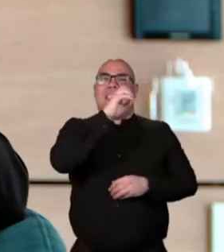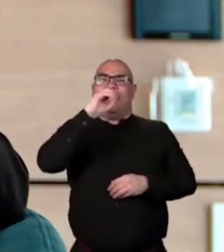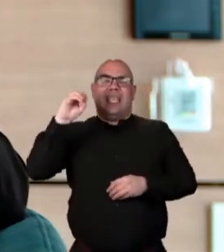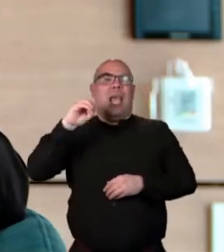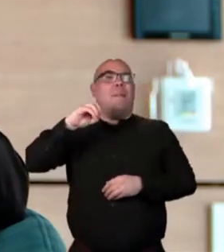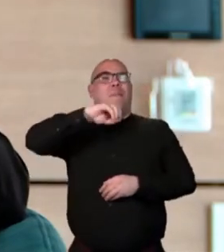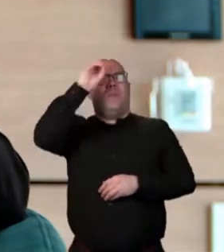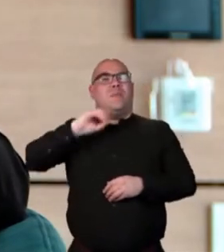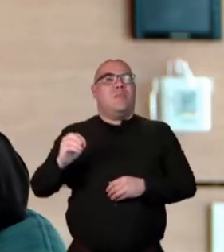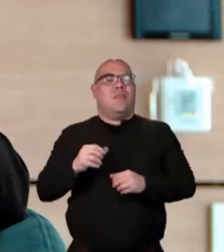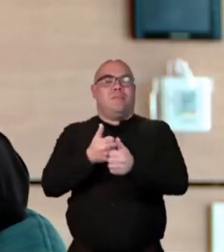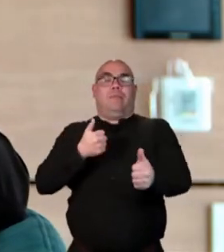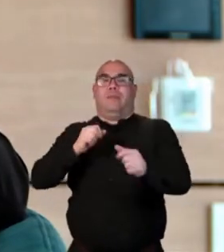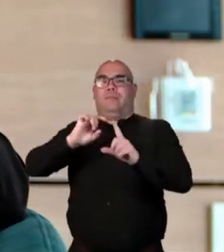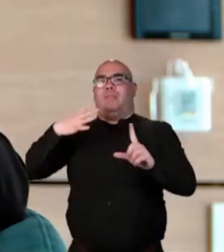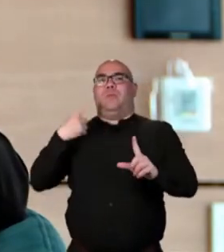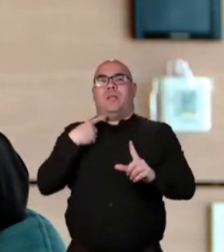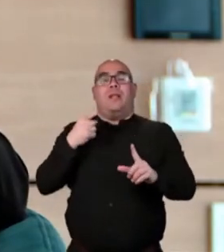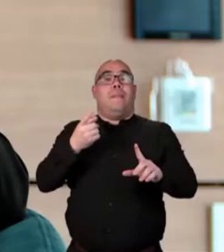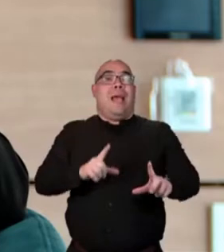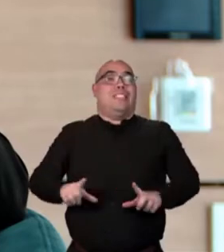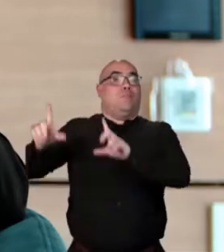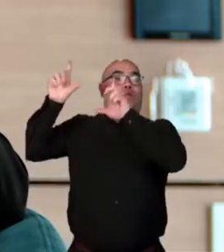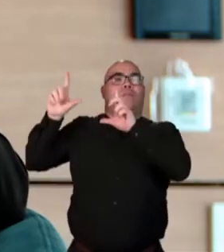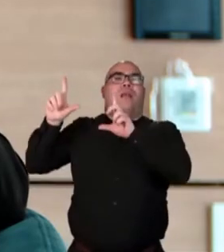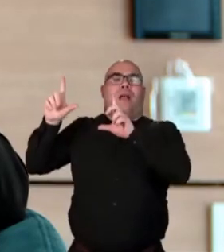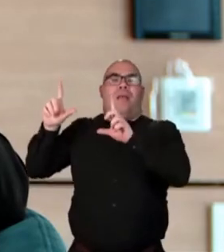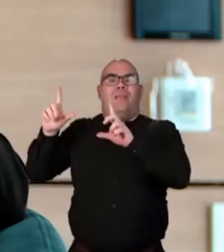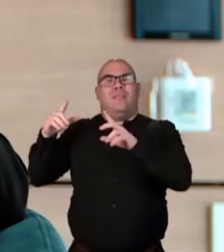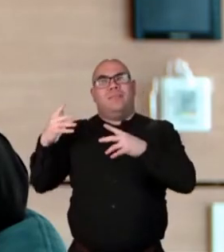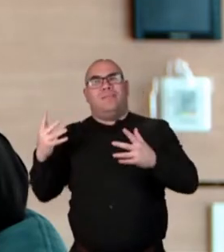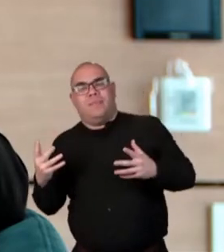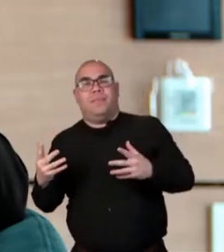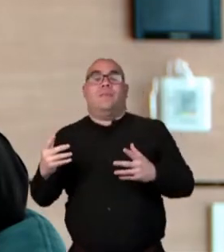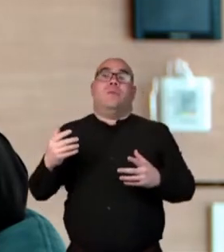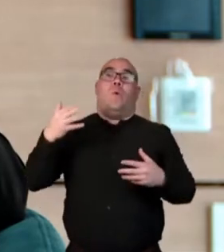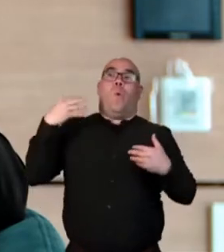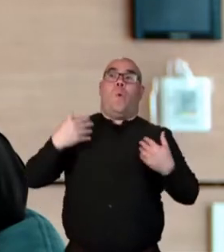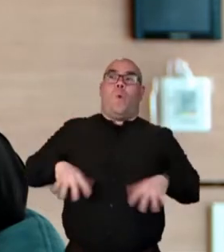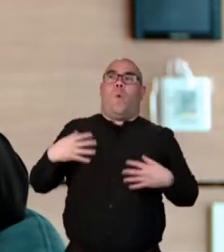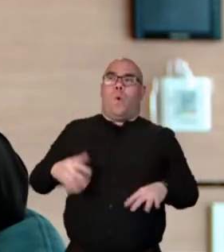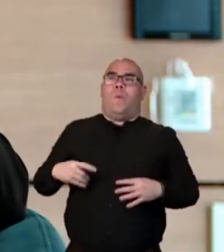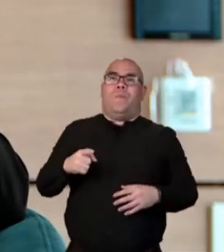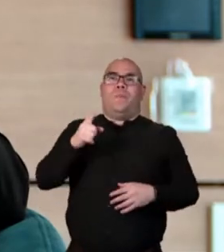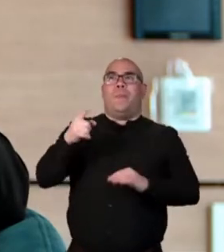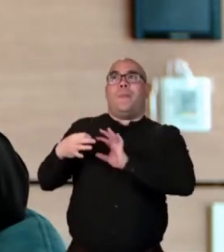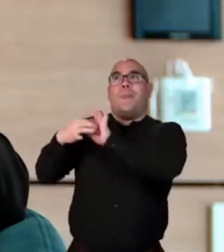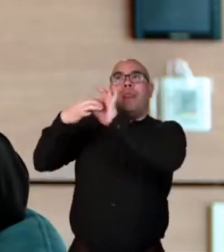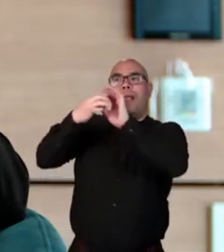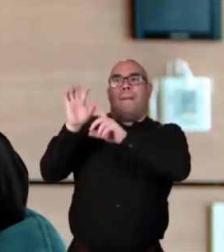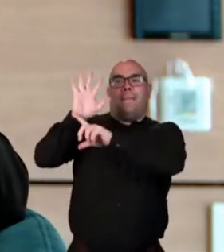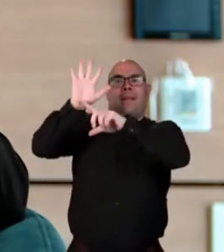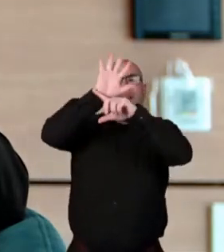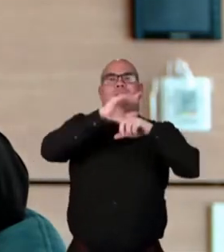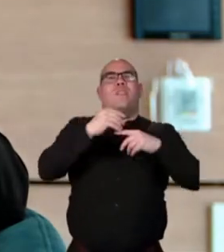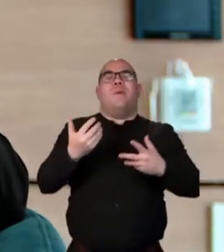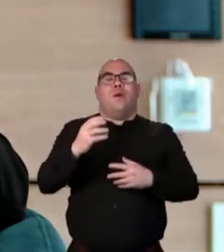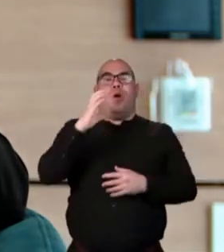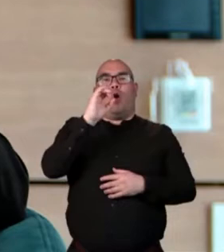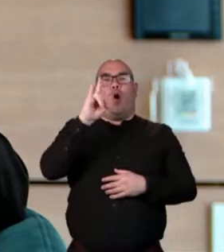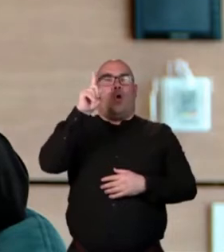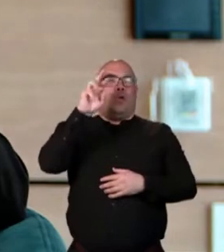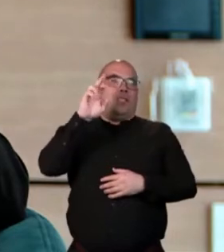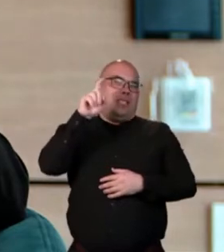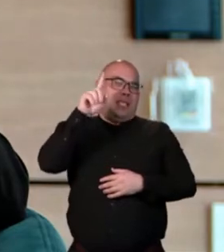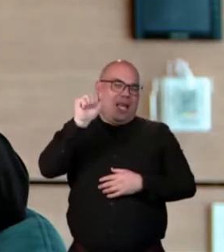caso en una experiencia muy retadora muy interesante con dos socios internacionales curse era de méritos en este momento cuatro maestrías al